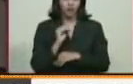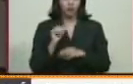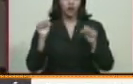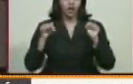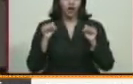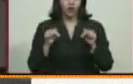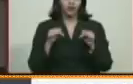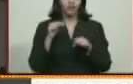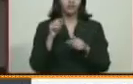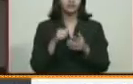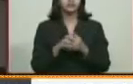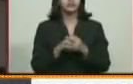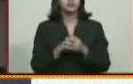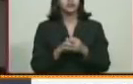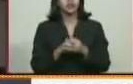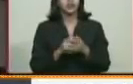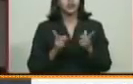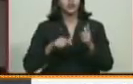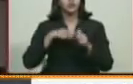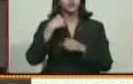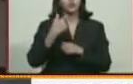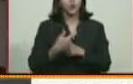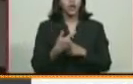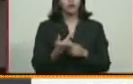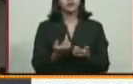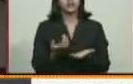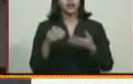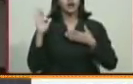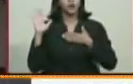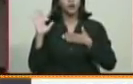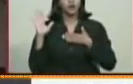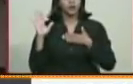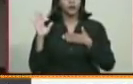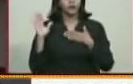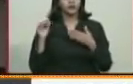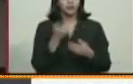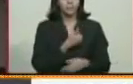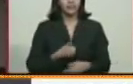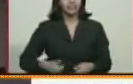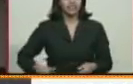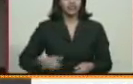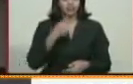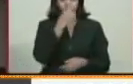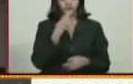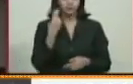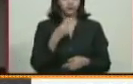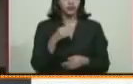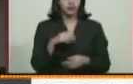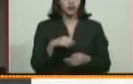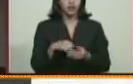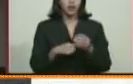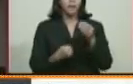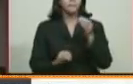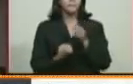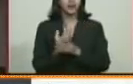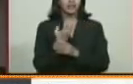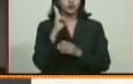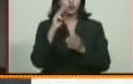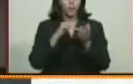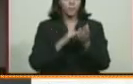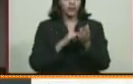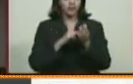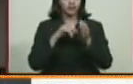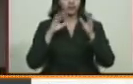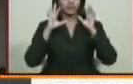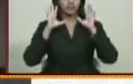2000, luego de la juramentación del presidente, en mayo del 2018, con nosotros estuvo el